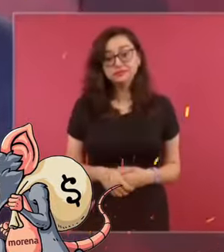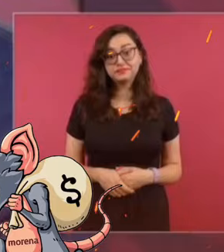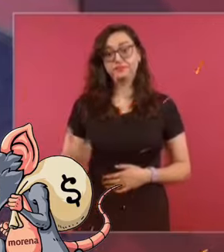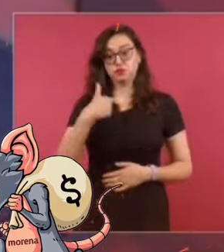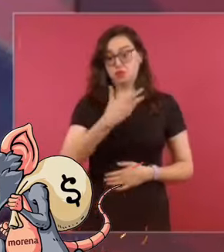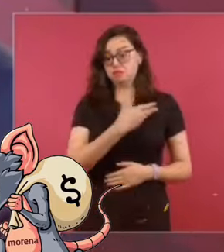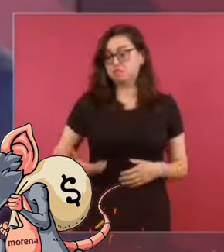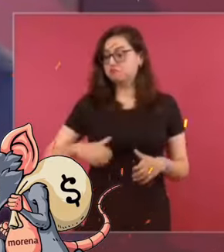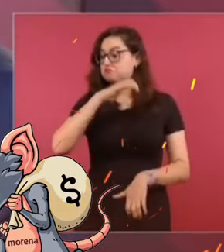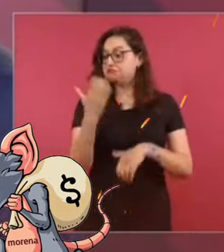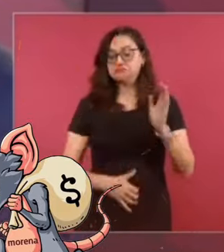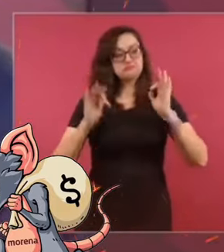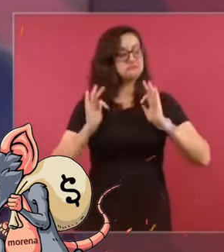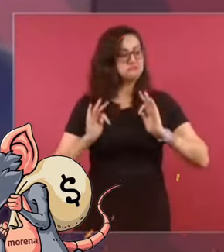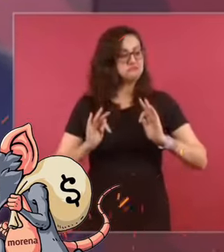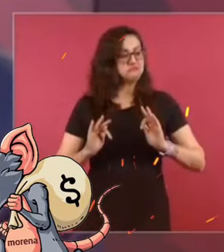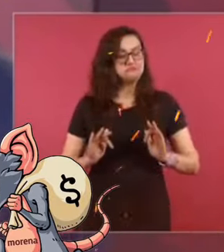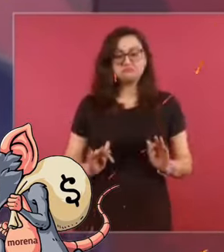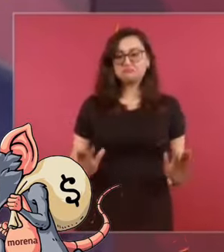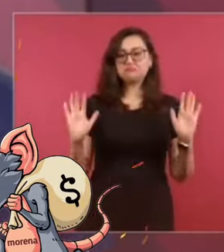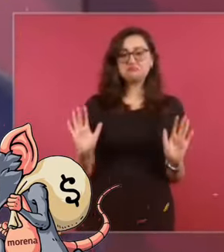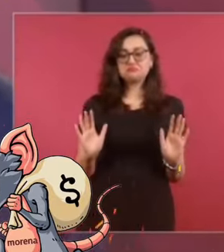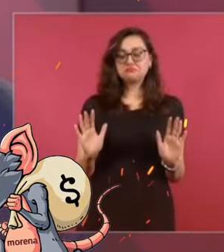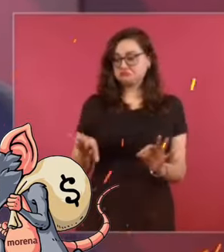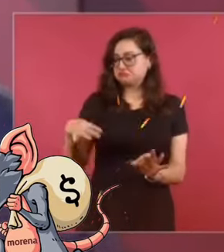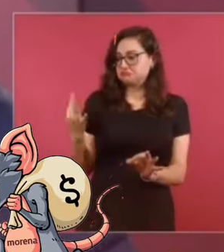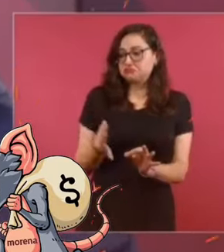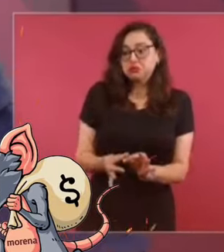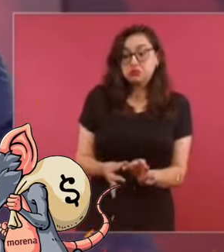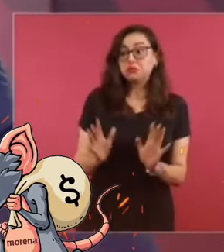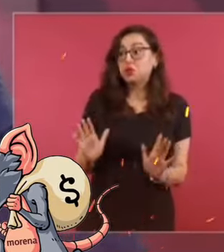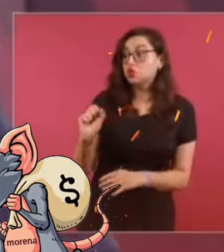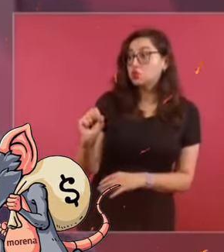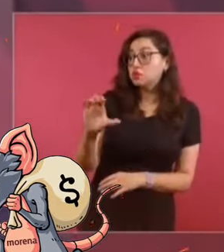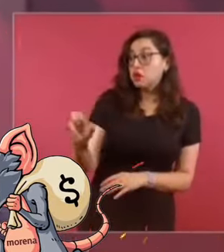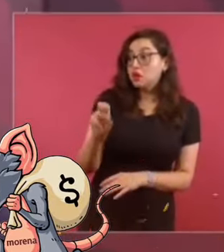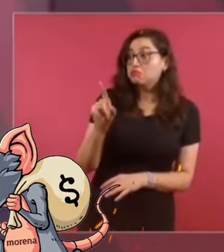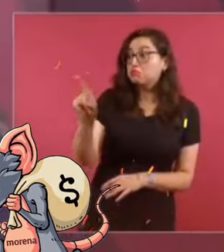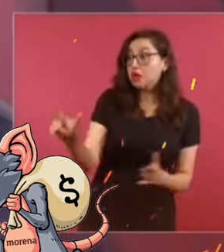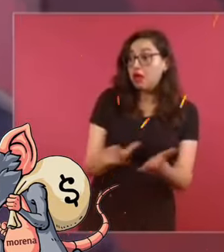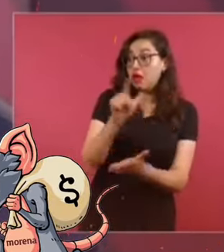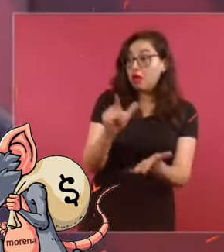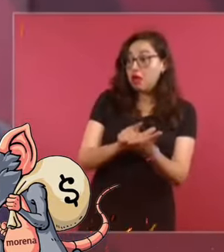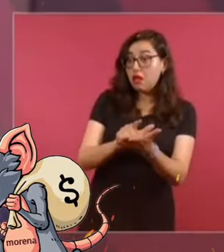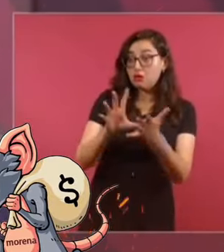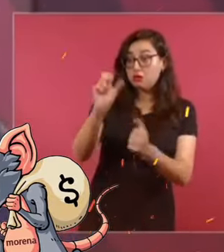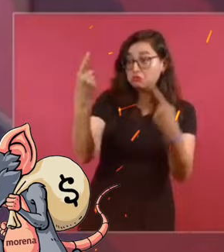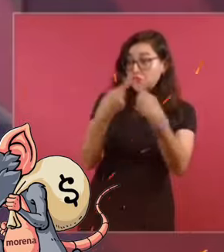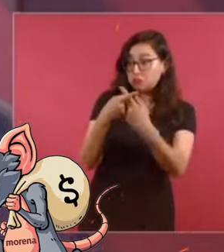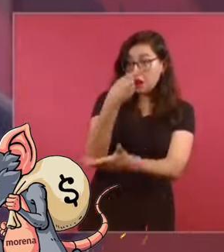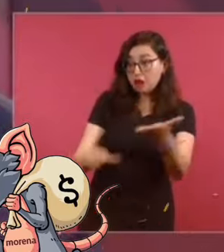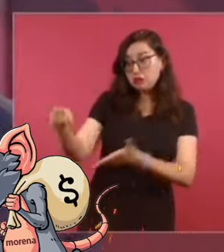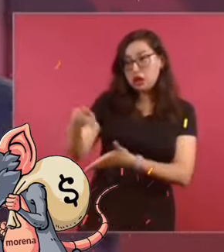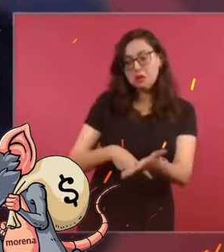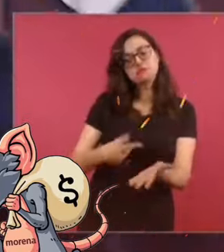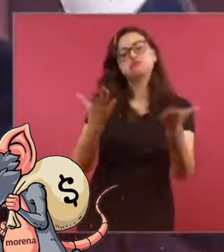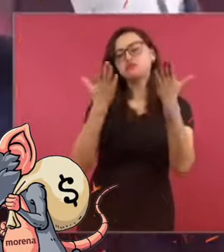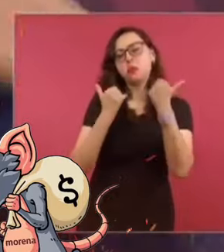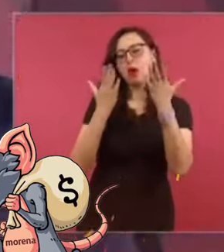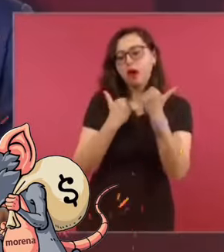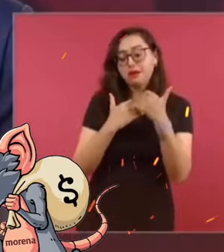depender del Poder Judicial. No hay ningún fundamento para declarar inconstitucional. Yo tengo